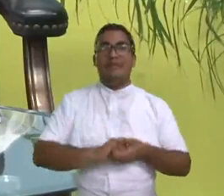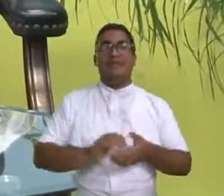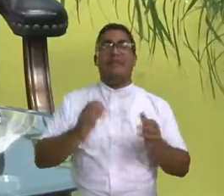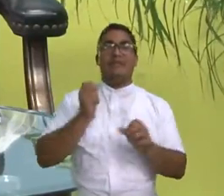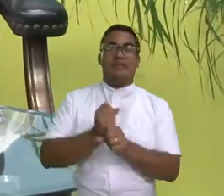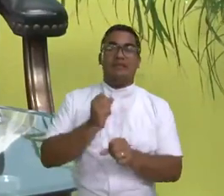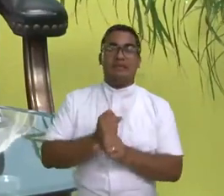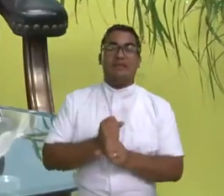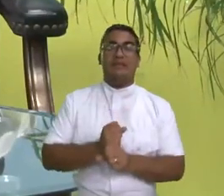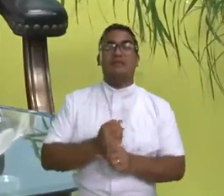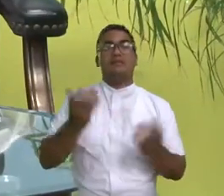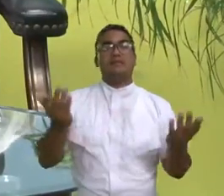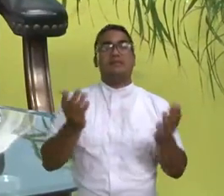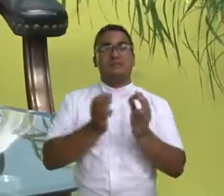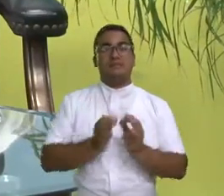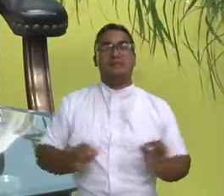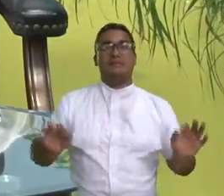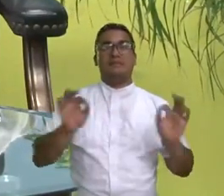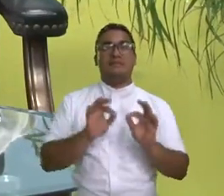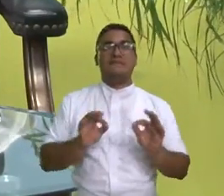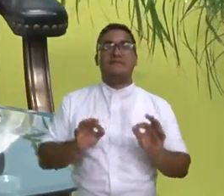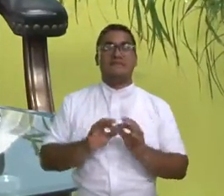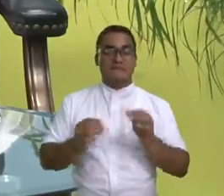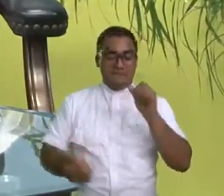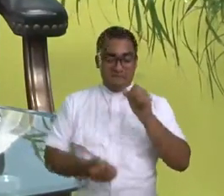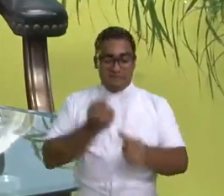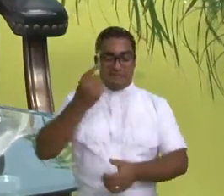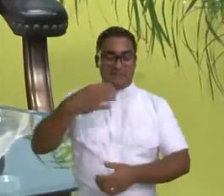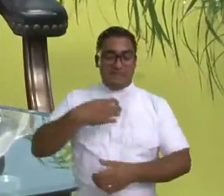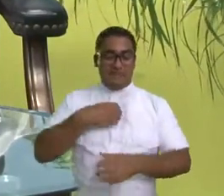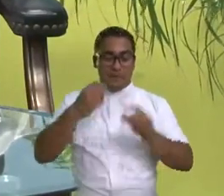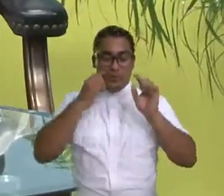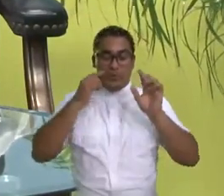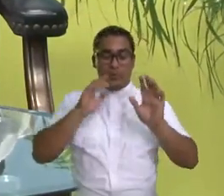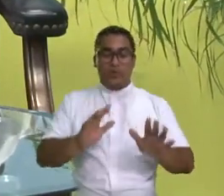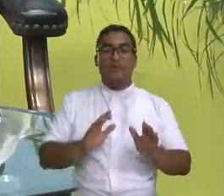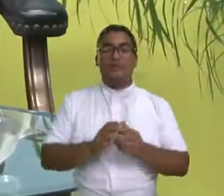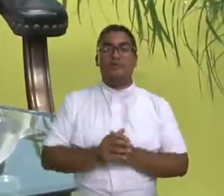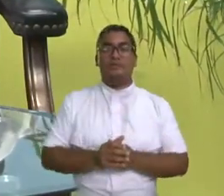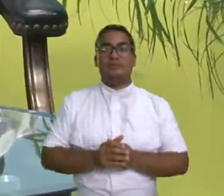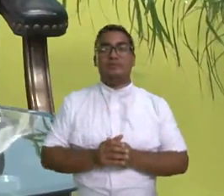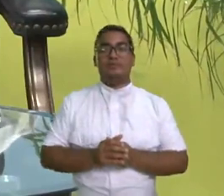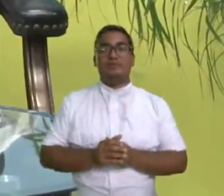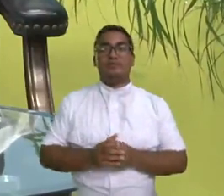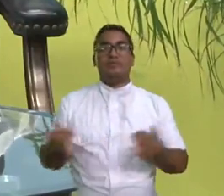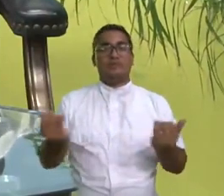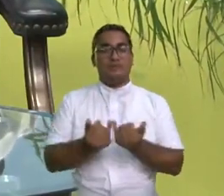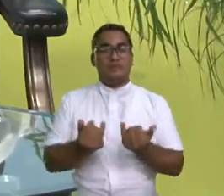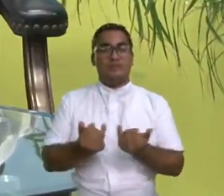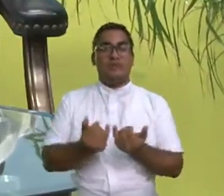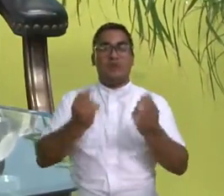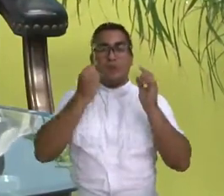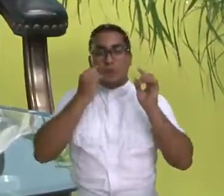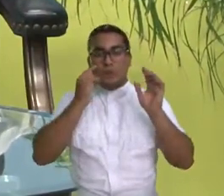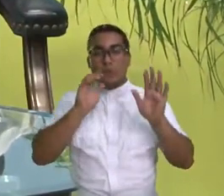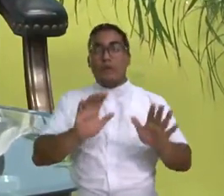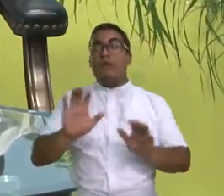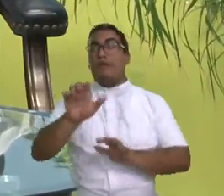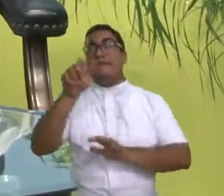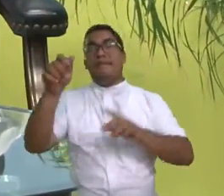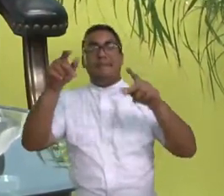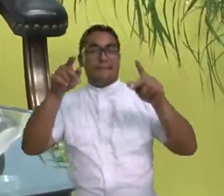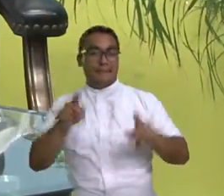trabajo. Por lo tanto, somos los número uno en que debemos de tener mucho cuidado. Sí. Incluso, también tenemos que tener cuidado con el resto de